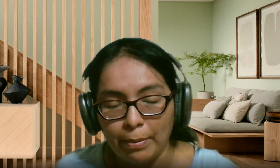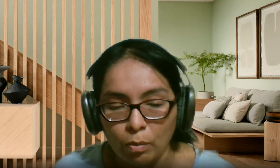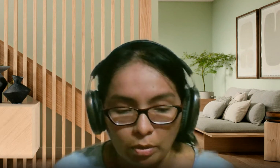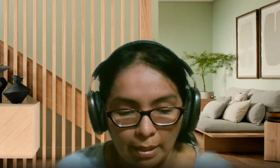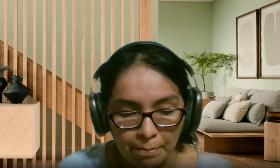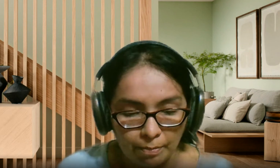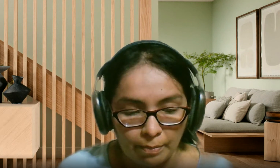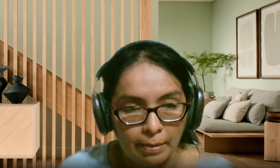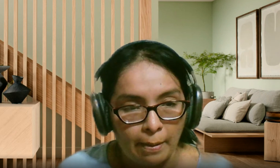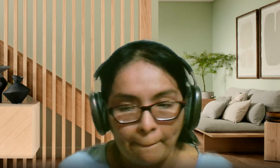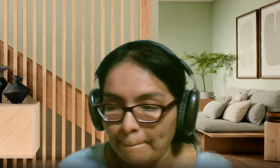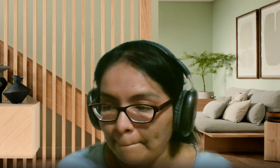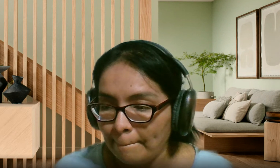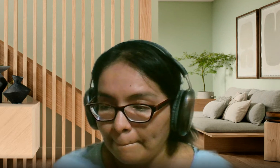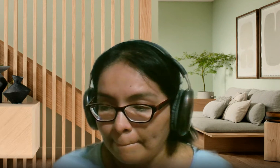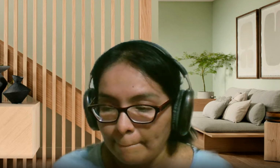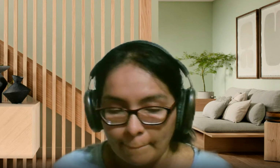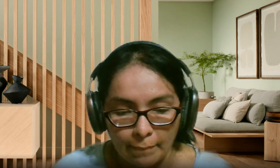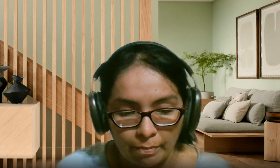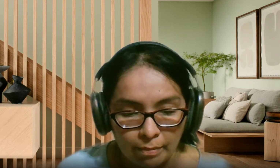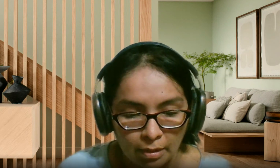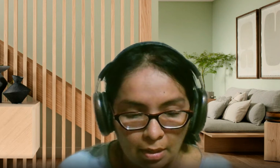alguna pregunta?